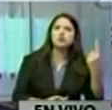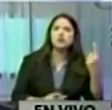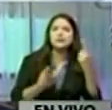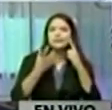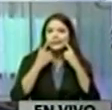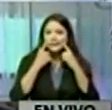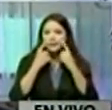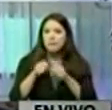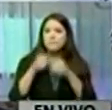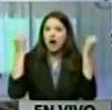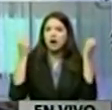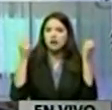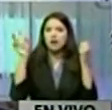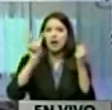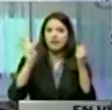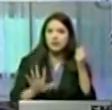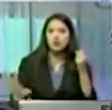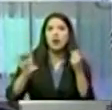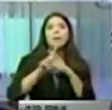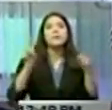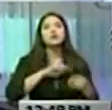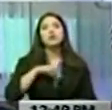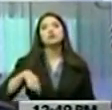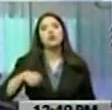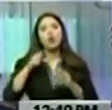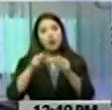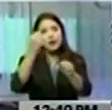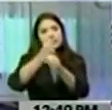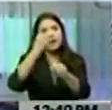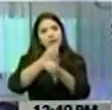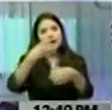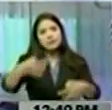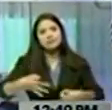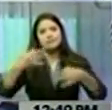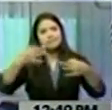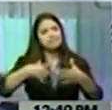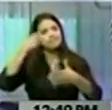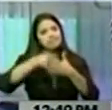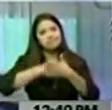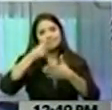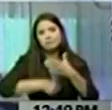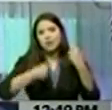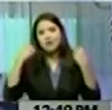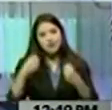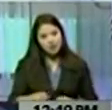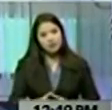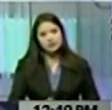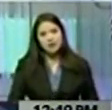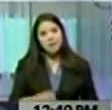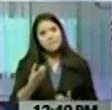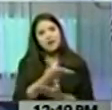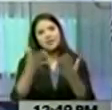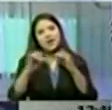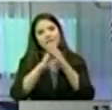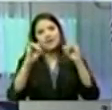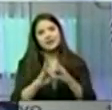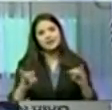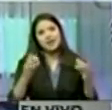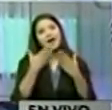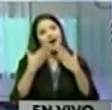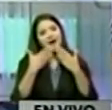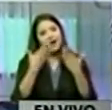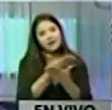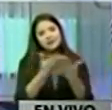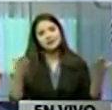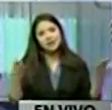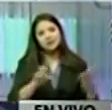forma de despedazarla, nosotros seguimos aquí al frente trabajando de manera ardua y contundente para llevarle felicidad a nuestro pueblo. Muchas gracias,